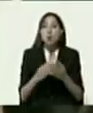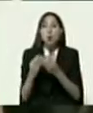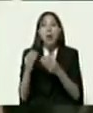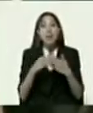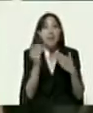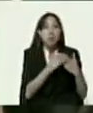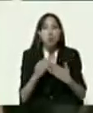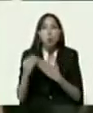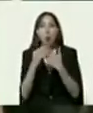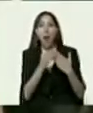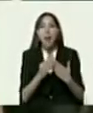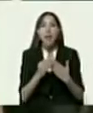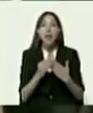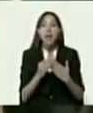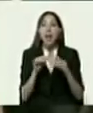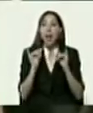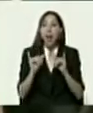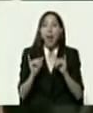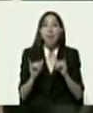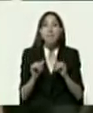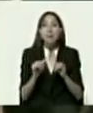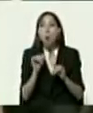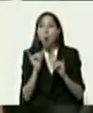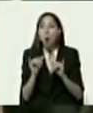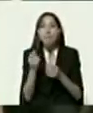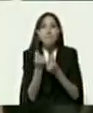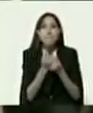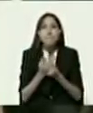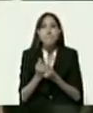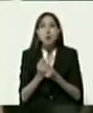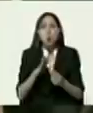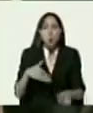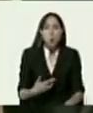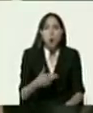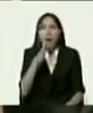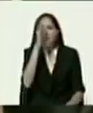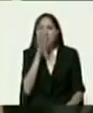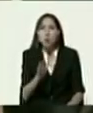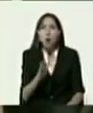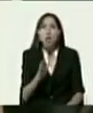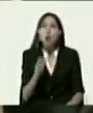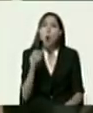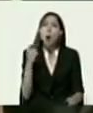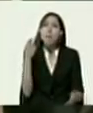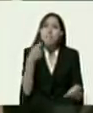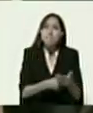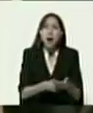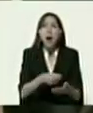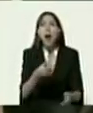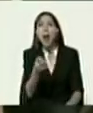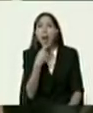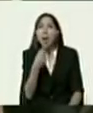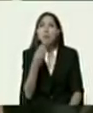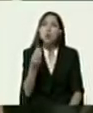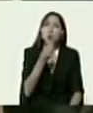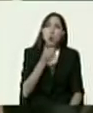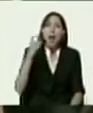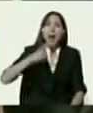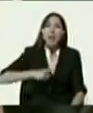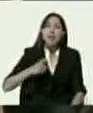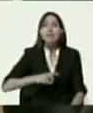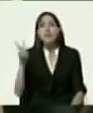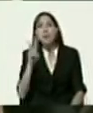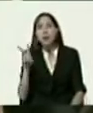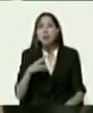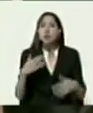12.000 millones de dólares. Con esa cifra pudiésemos pagar 5 años completos de alimentos y medicinas para la población